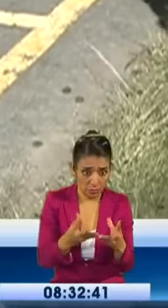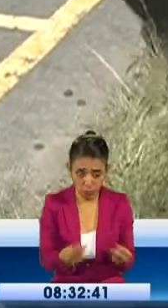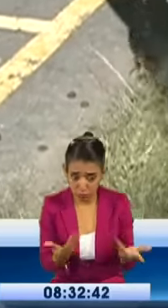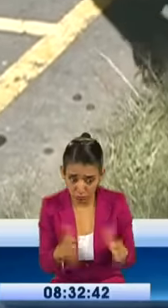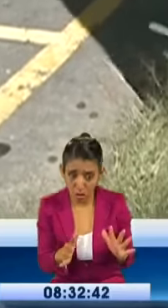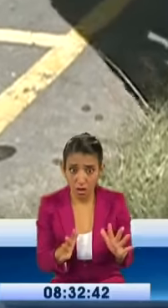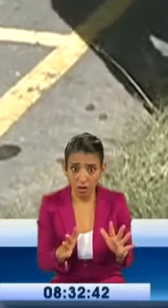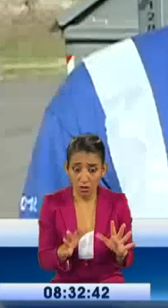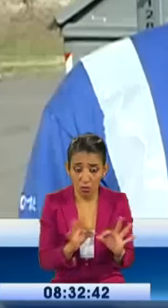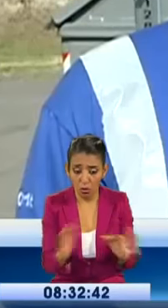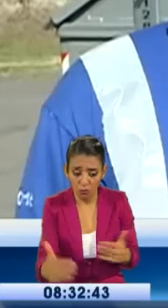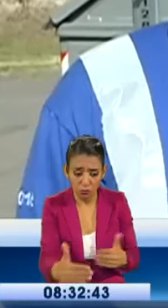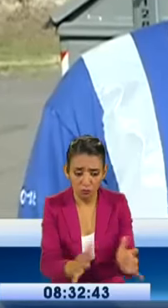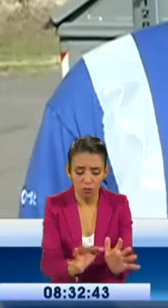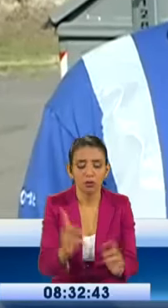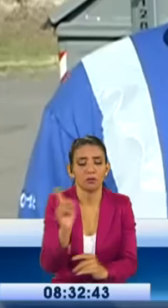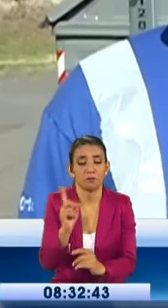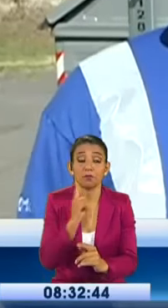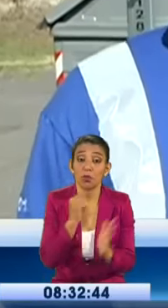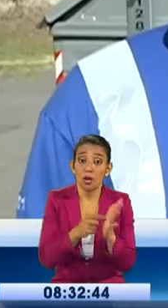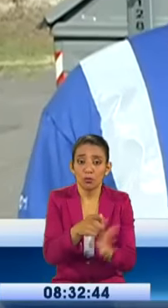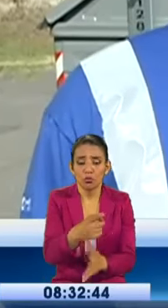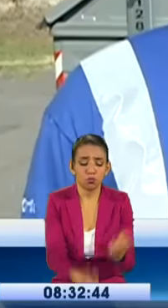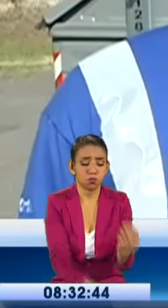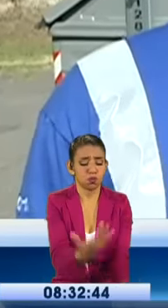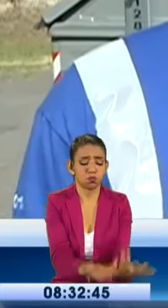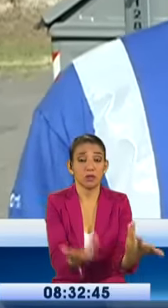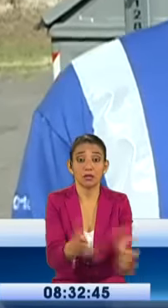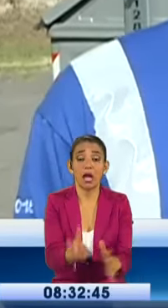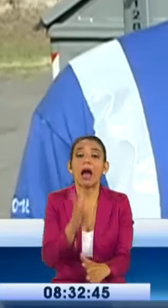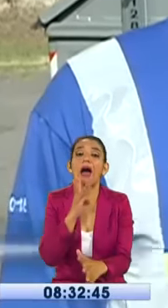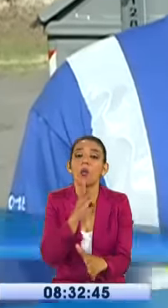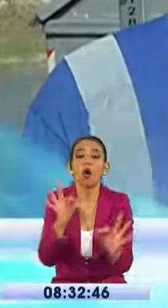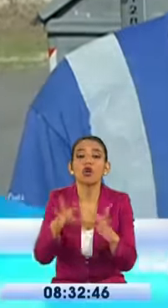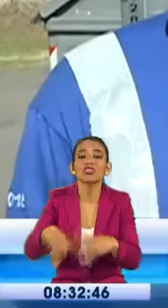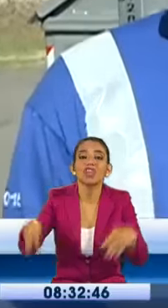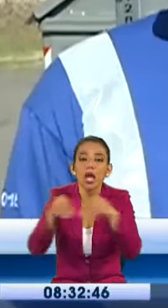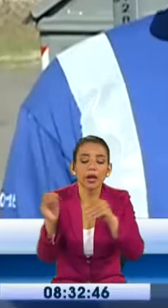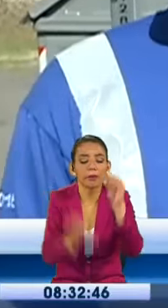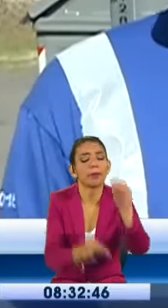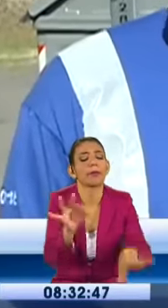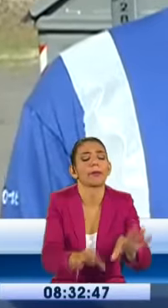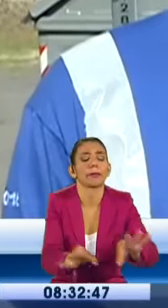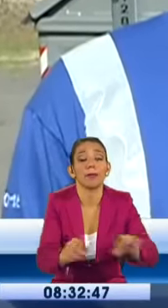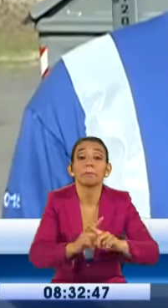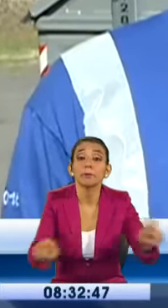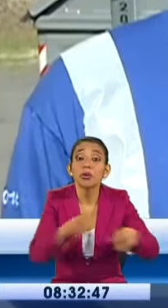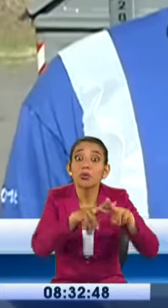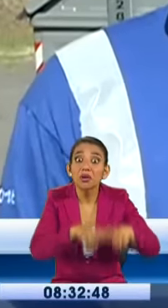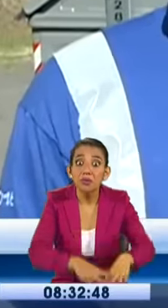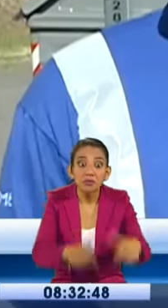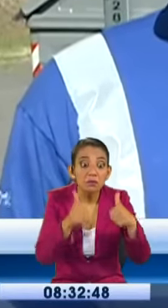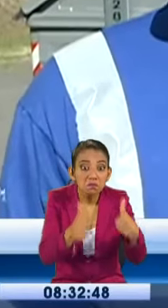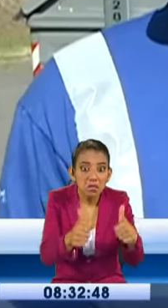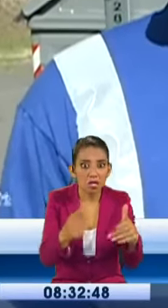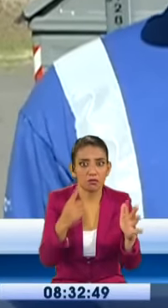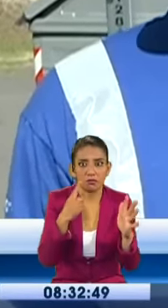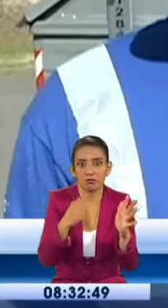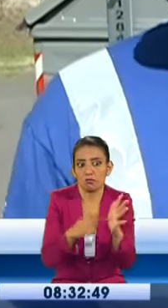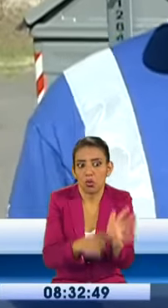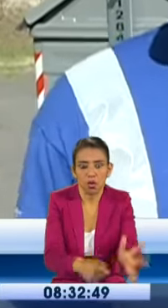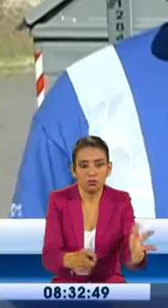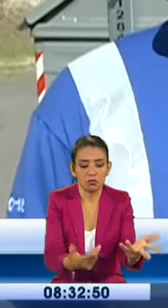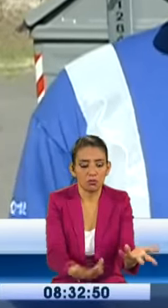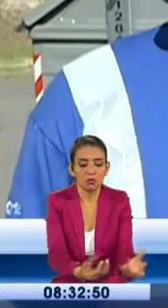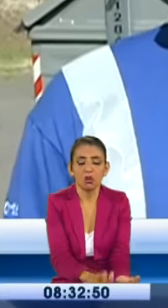y empacados. Que la apaguen bien, si es posible, con agua o con tierra seca, pero que revisen bien apagado para que nosotros,